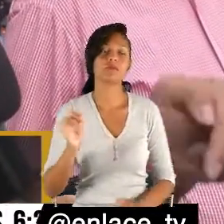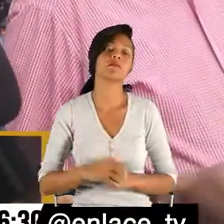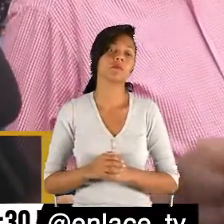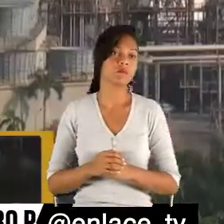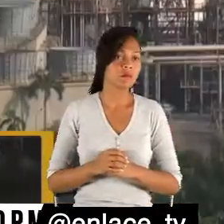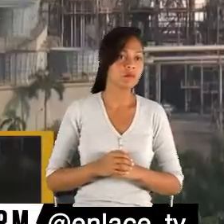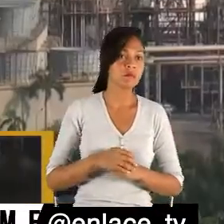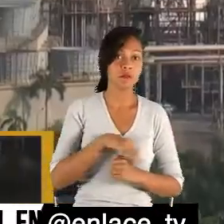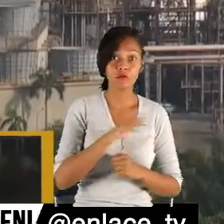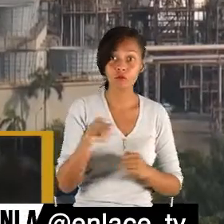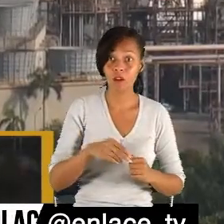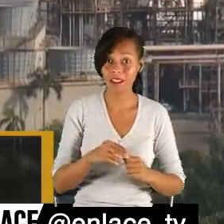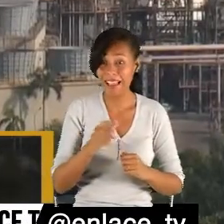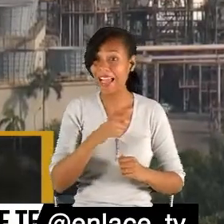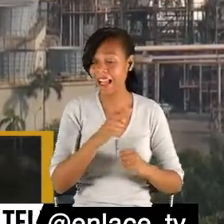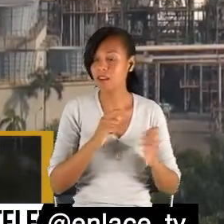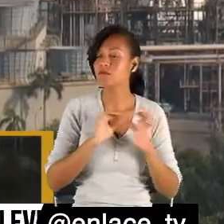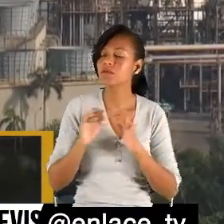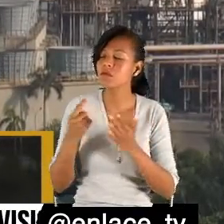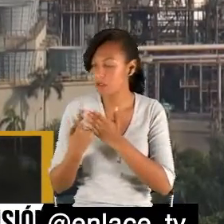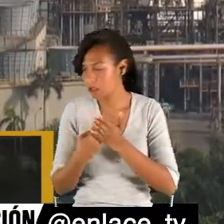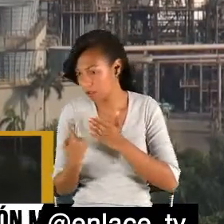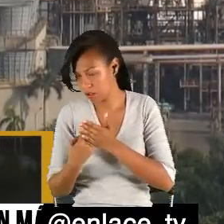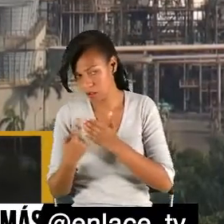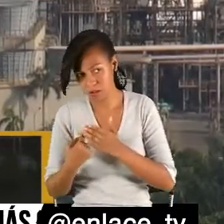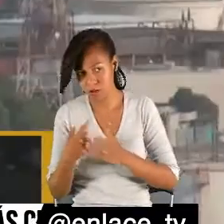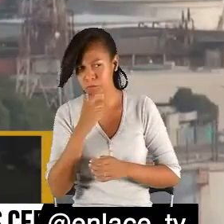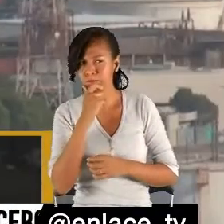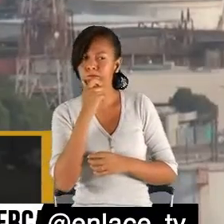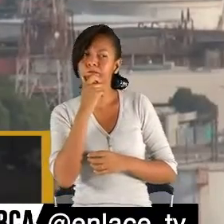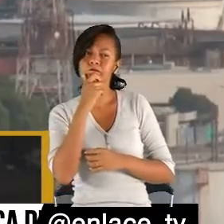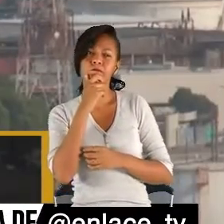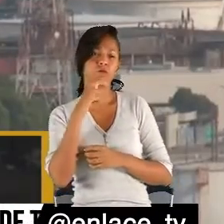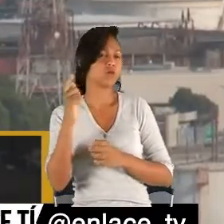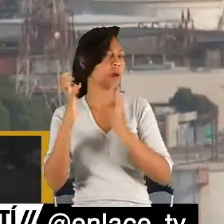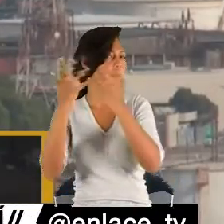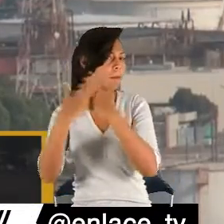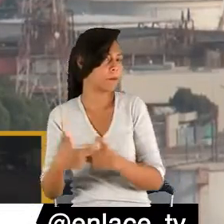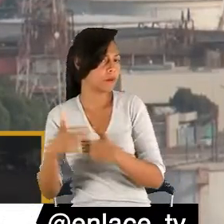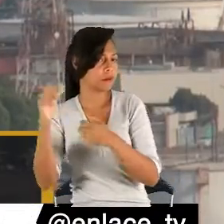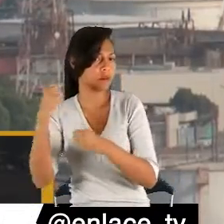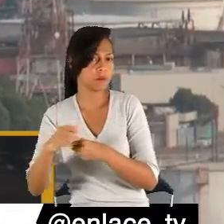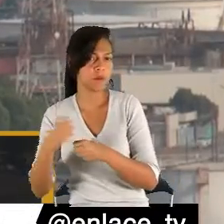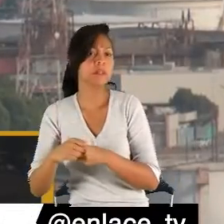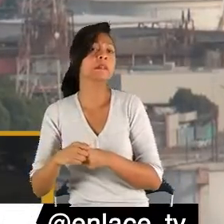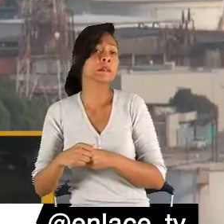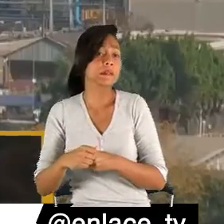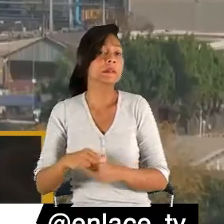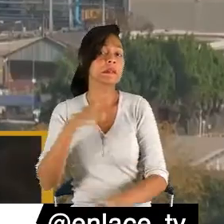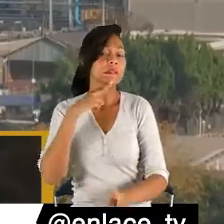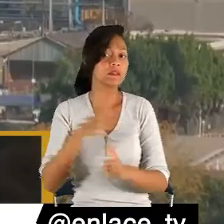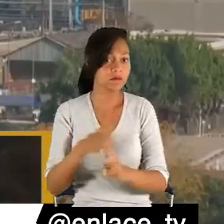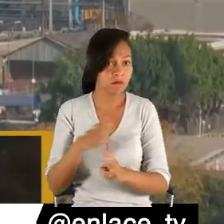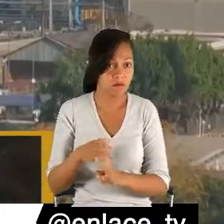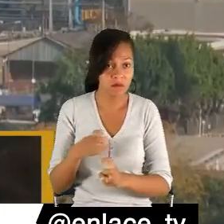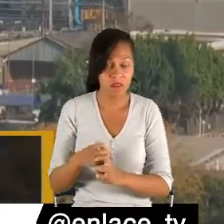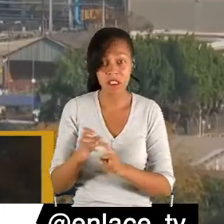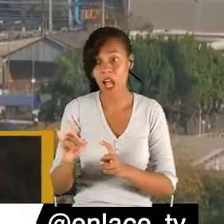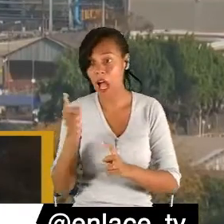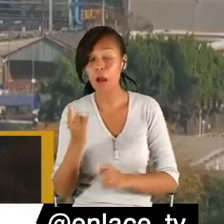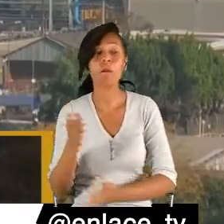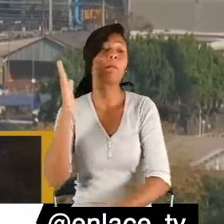de la chevron pulecio de simpático insistir que en esas condiciones la refinería de barrancabermeja representa un alto riesgo para la seguridad no solamente de la empresa